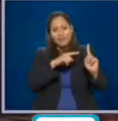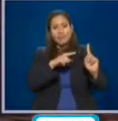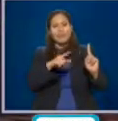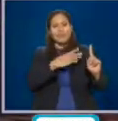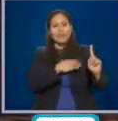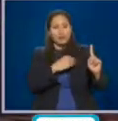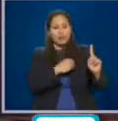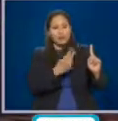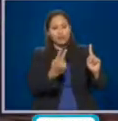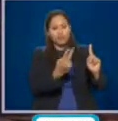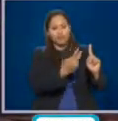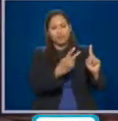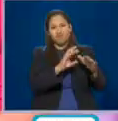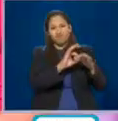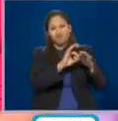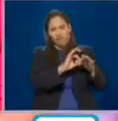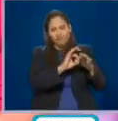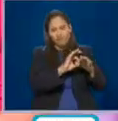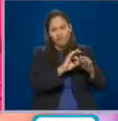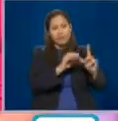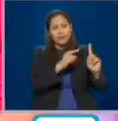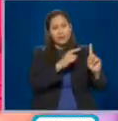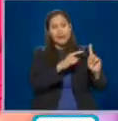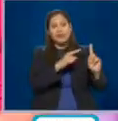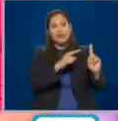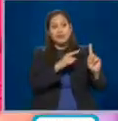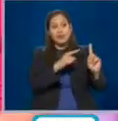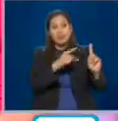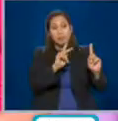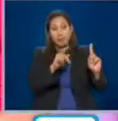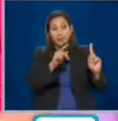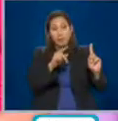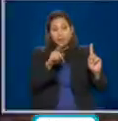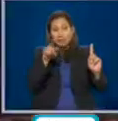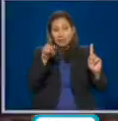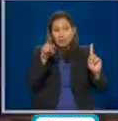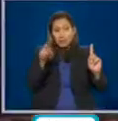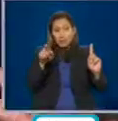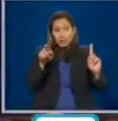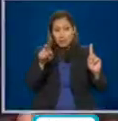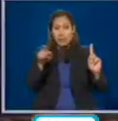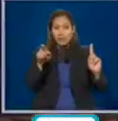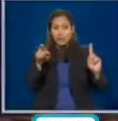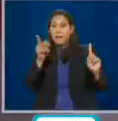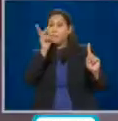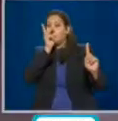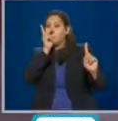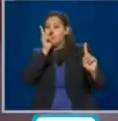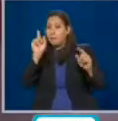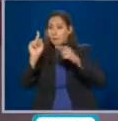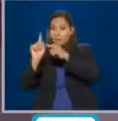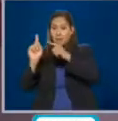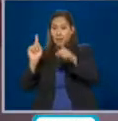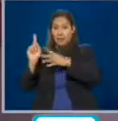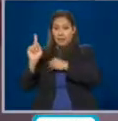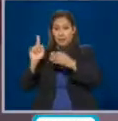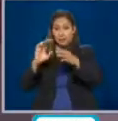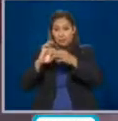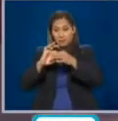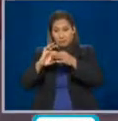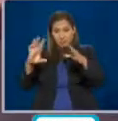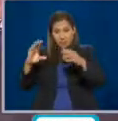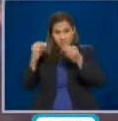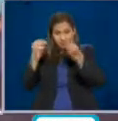profundos con los hijos. Sin embargo, los que más han perdido aquí no son solo ellos, de poderse afiliar con sus hijos de una manera sana, sino los